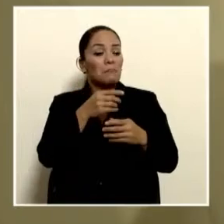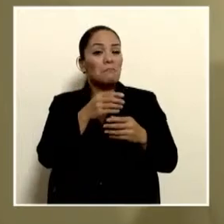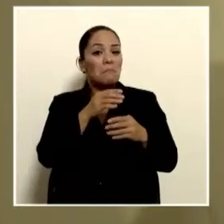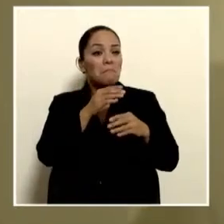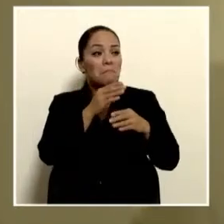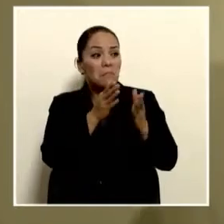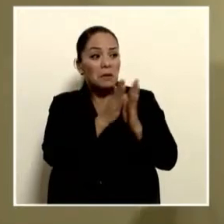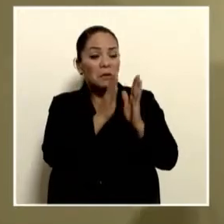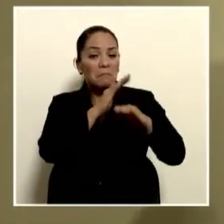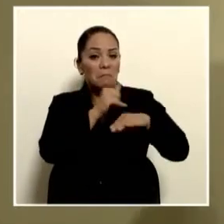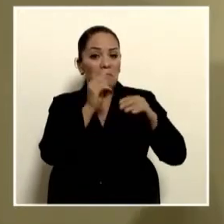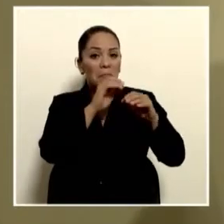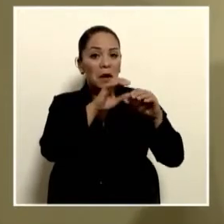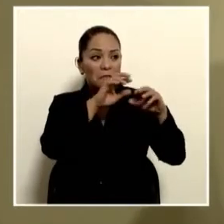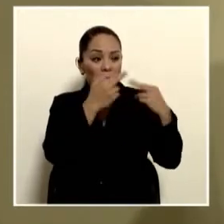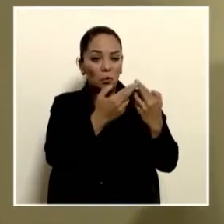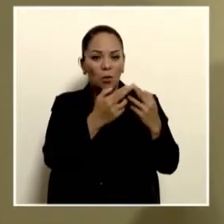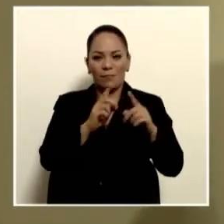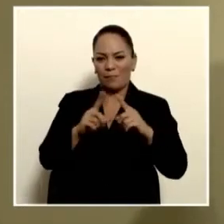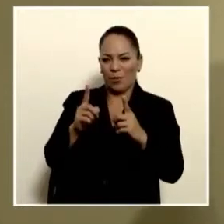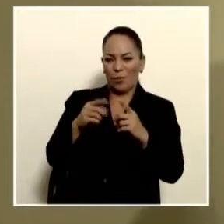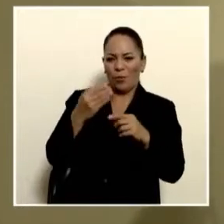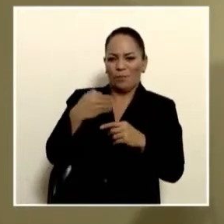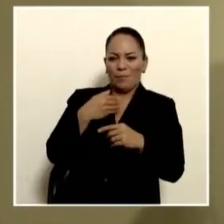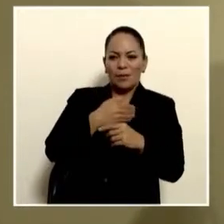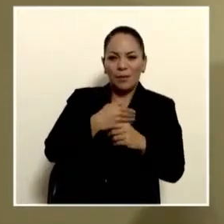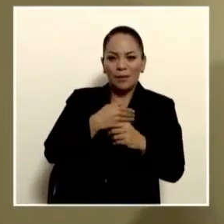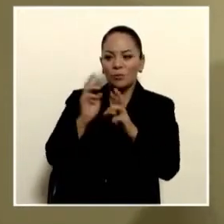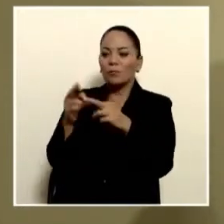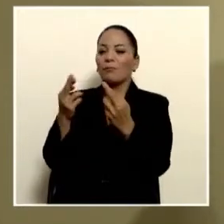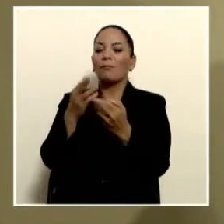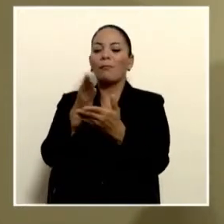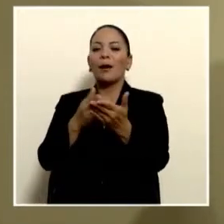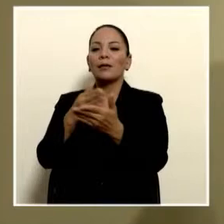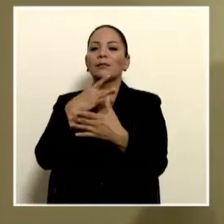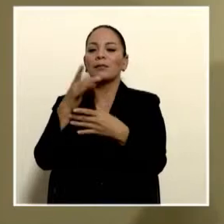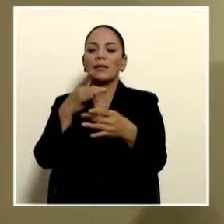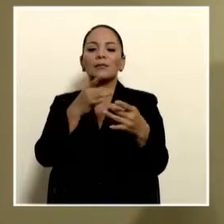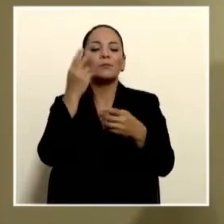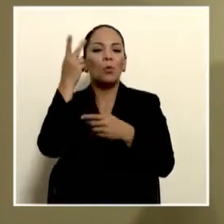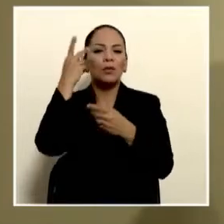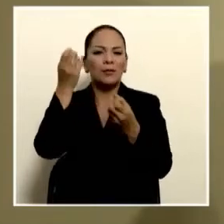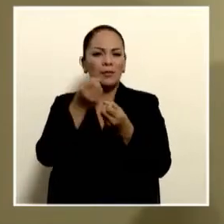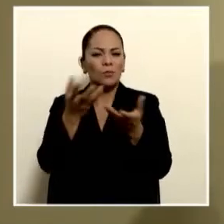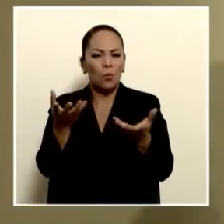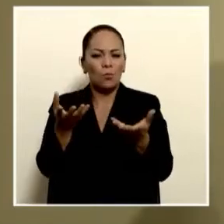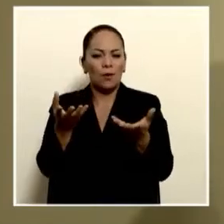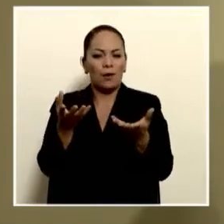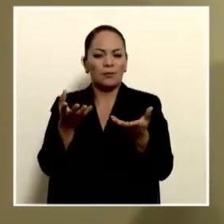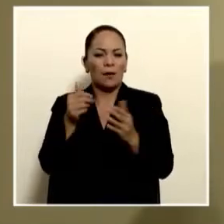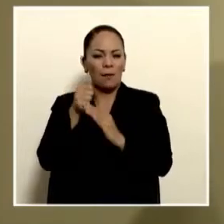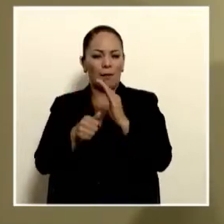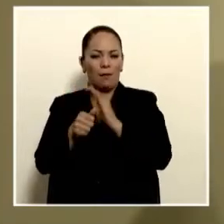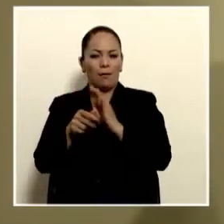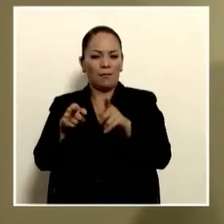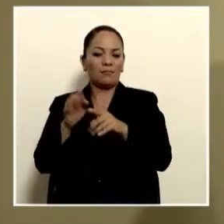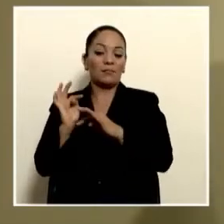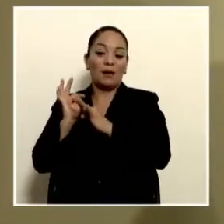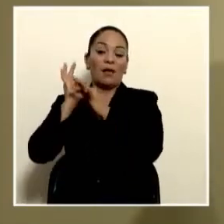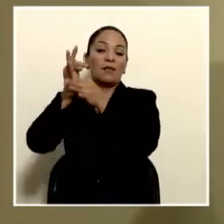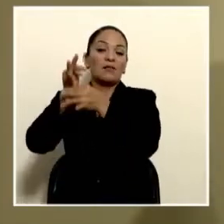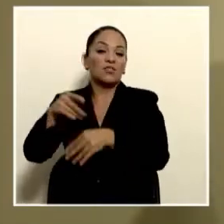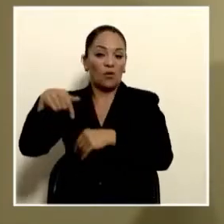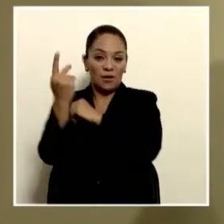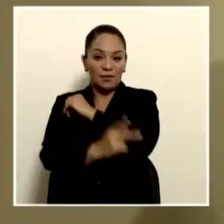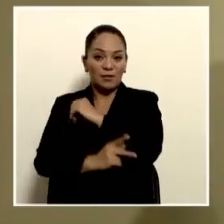atiéndelos. Pero cuando los ministros se andan reuniendo con las partes interesadas sobre las políticas públicas, como ha sido tradición en